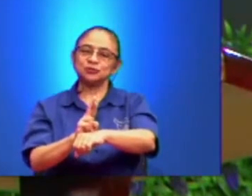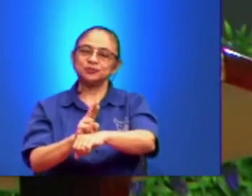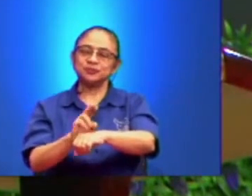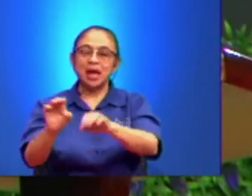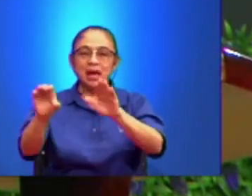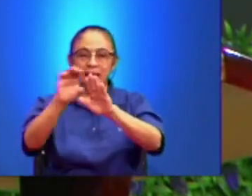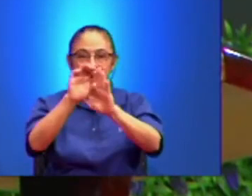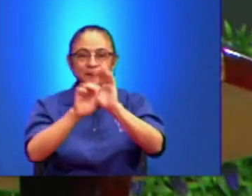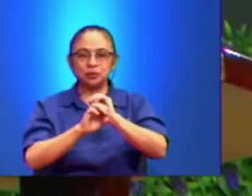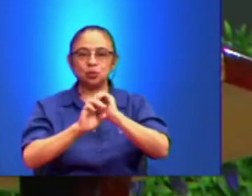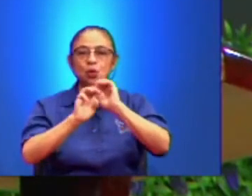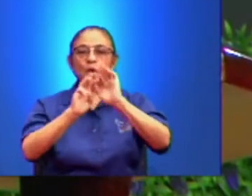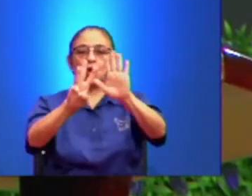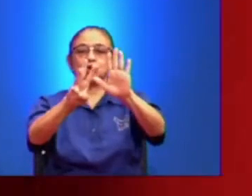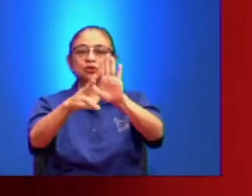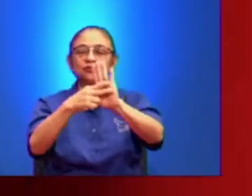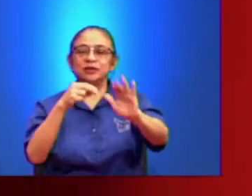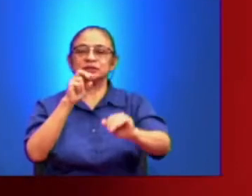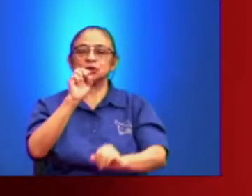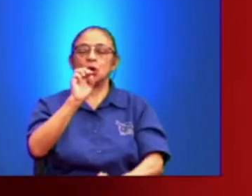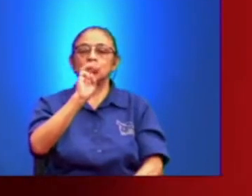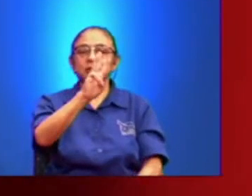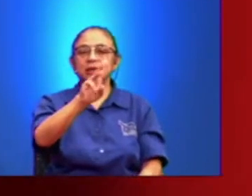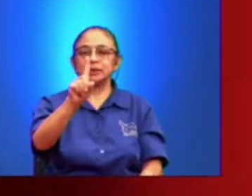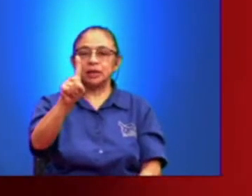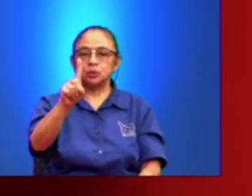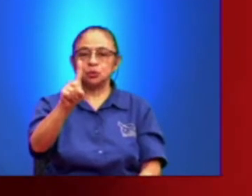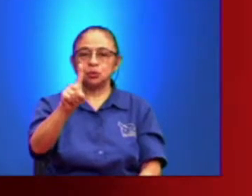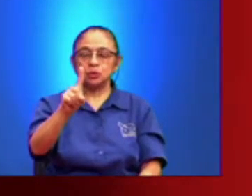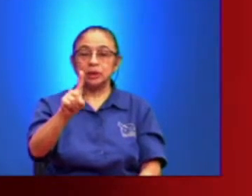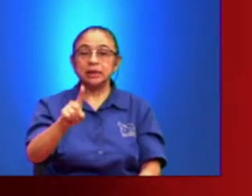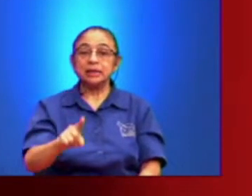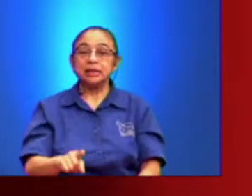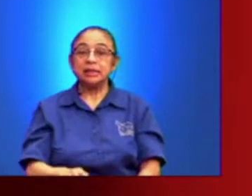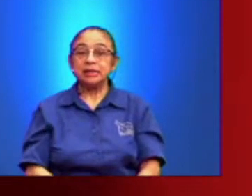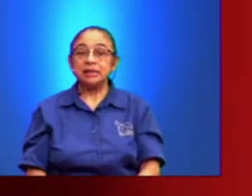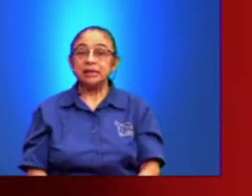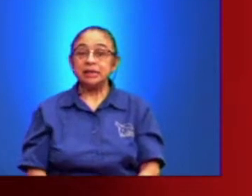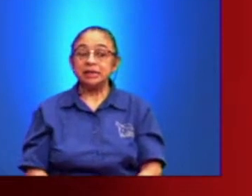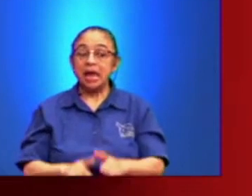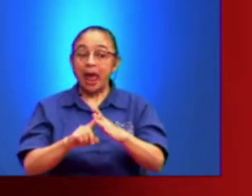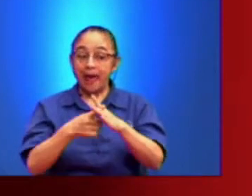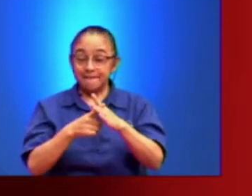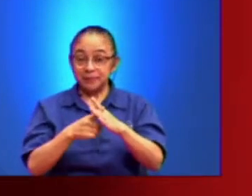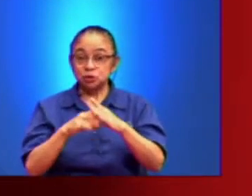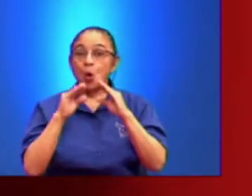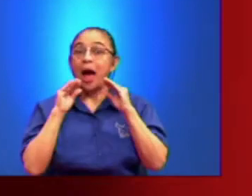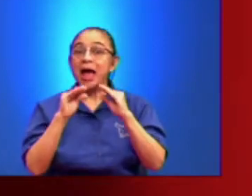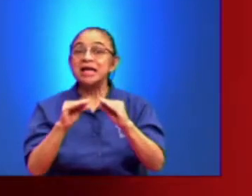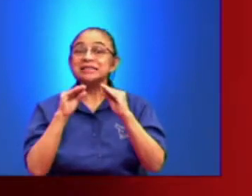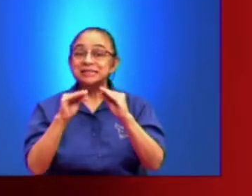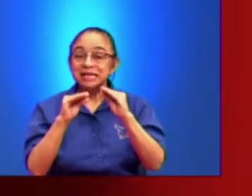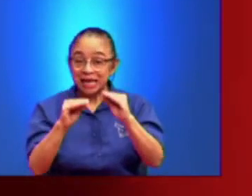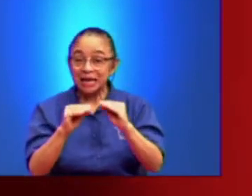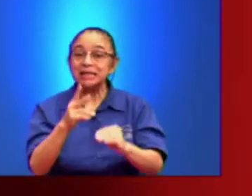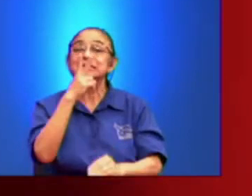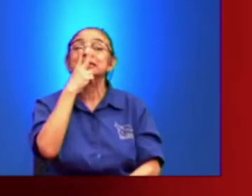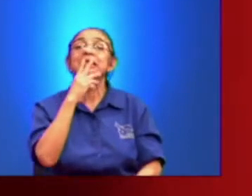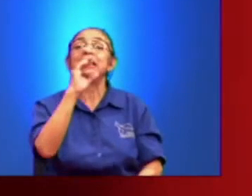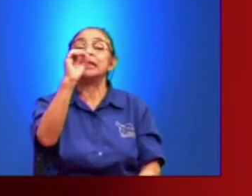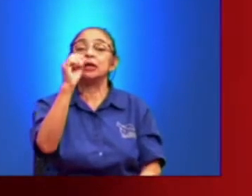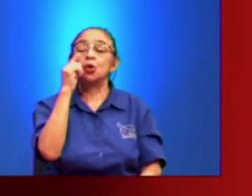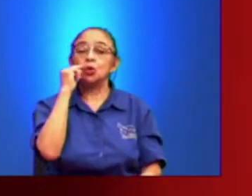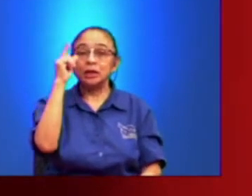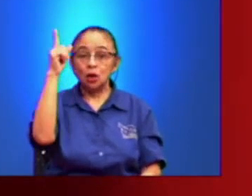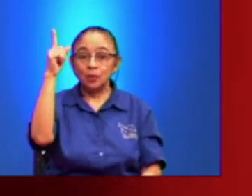capítulo 8 831 y comenzó a enseñarles que el hijo del hombre